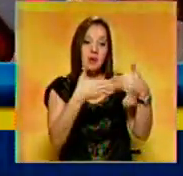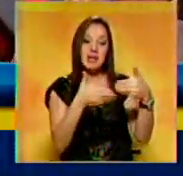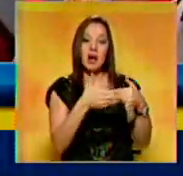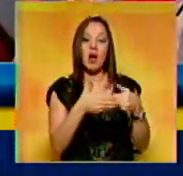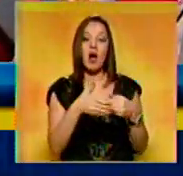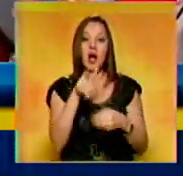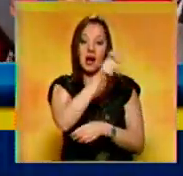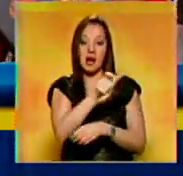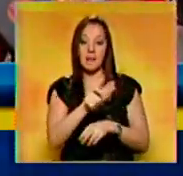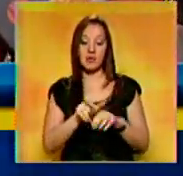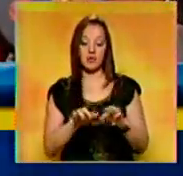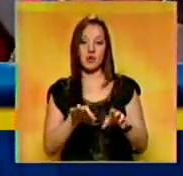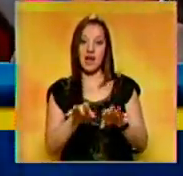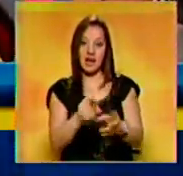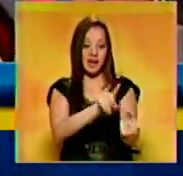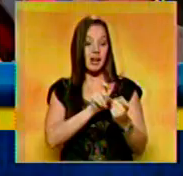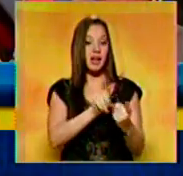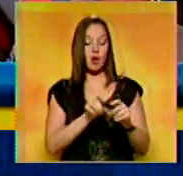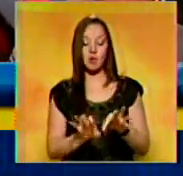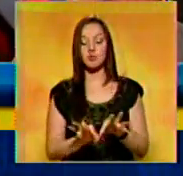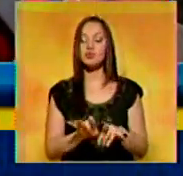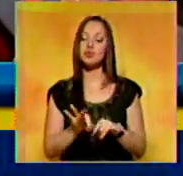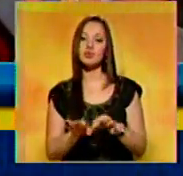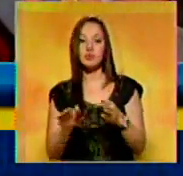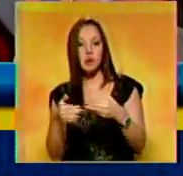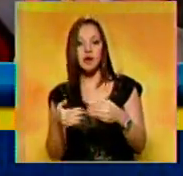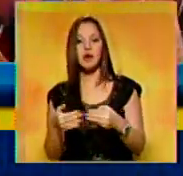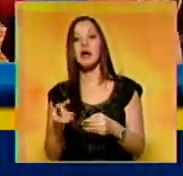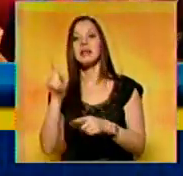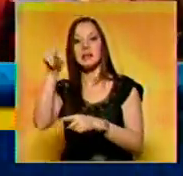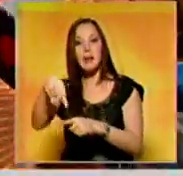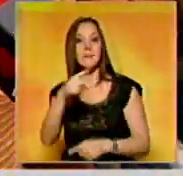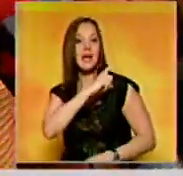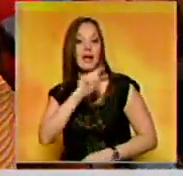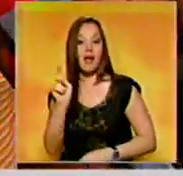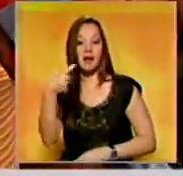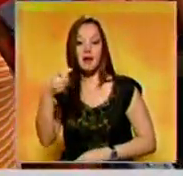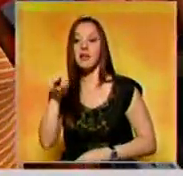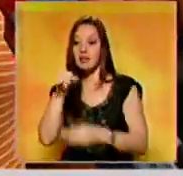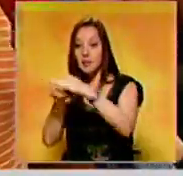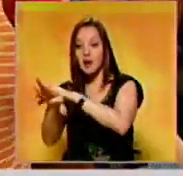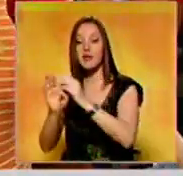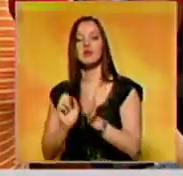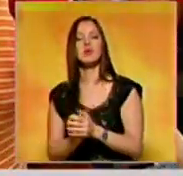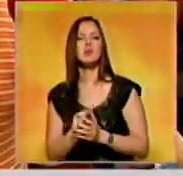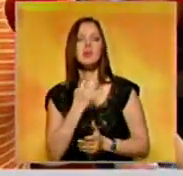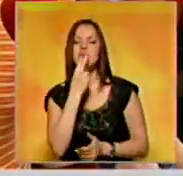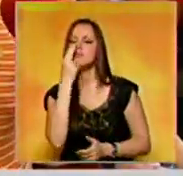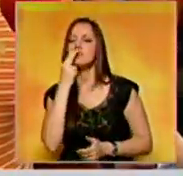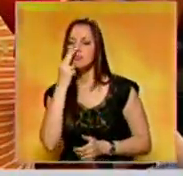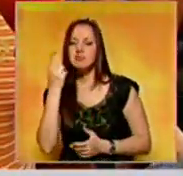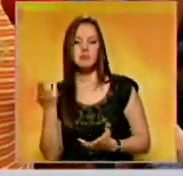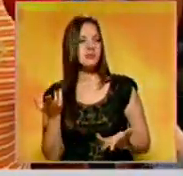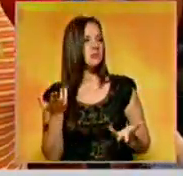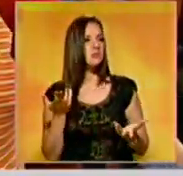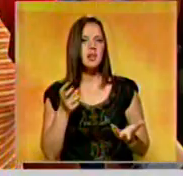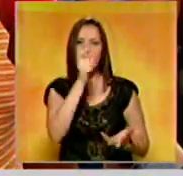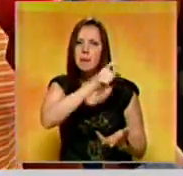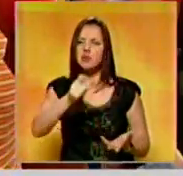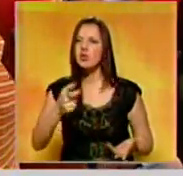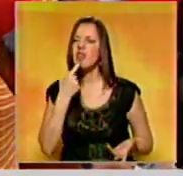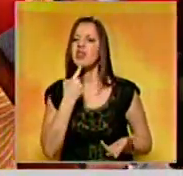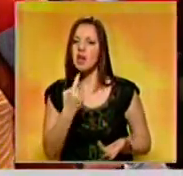las que estaban cuadrando de caja, y los gerentes y eso que habían quedado adentro. Eso fue de repente porque empezó a oler la quemado y la gente se percató,